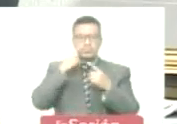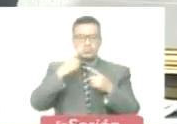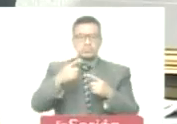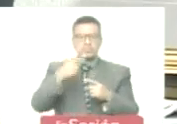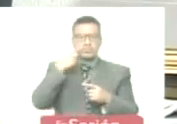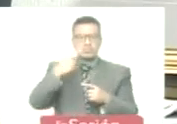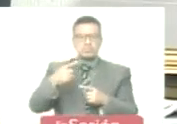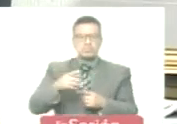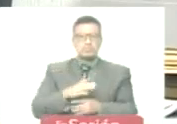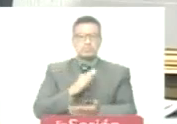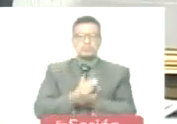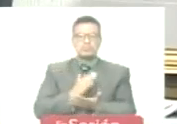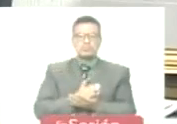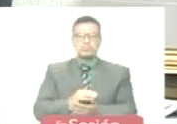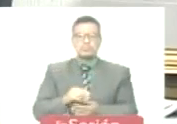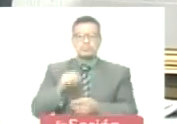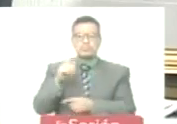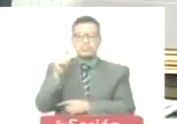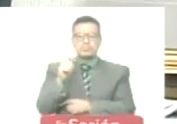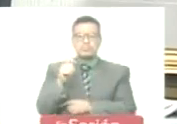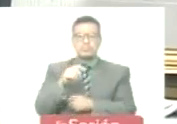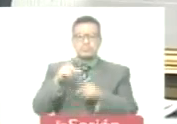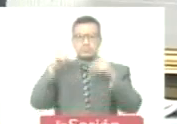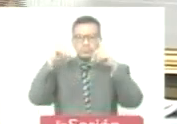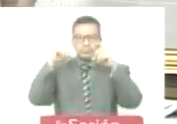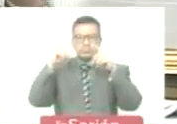costumbre. Un chance, diputada, para tomar una fotico.